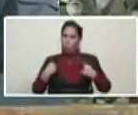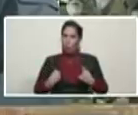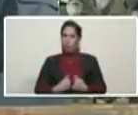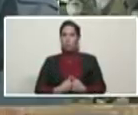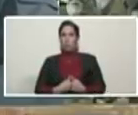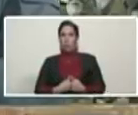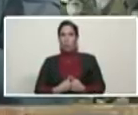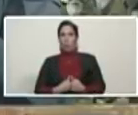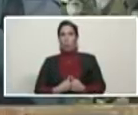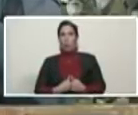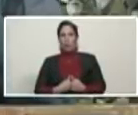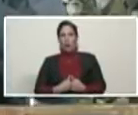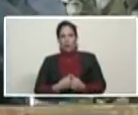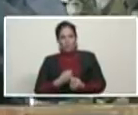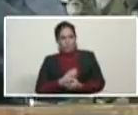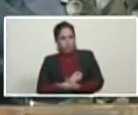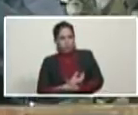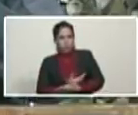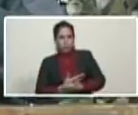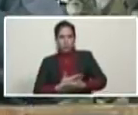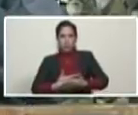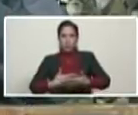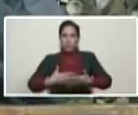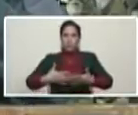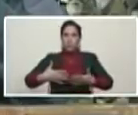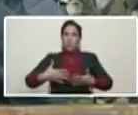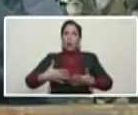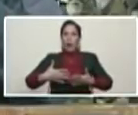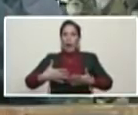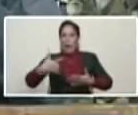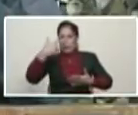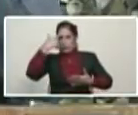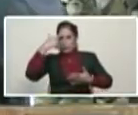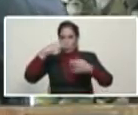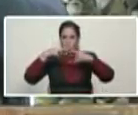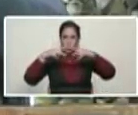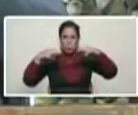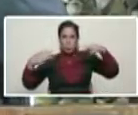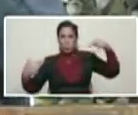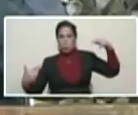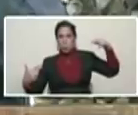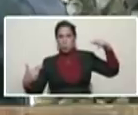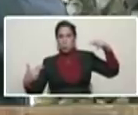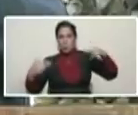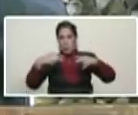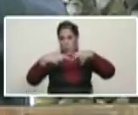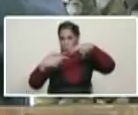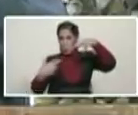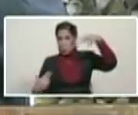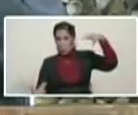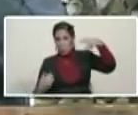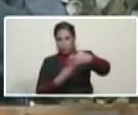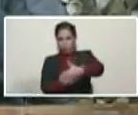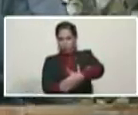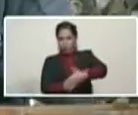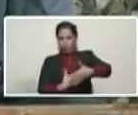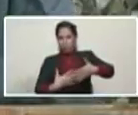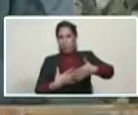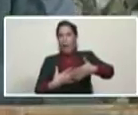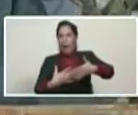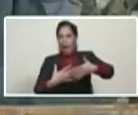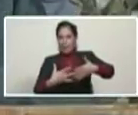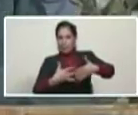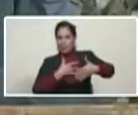de esencia. Nuestro ADN está marcado, el ADN de los venezolanos está marcado por la esencia de